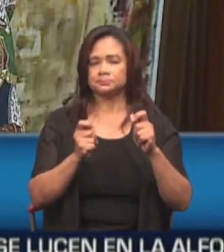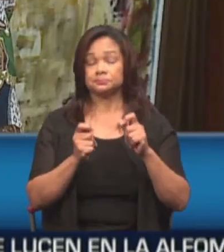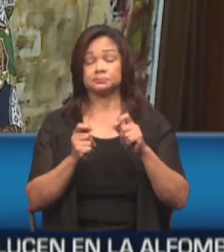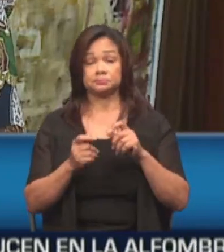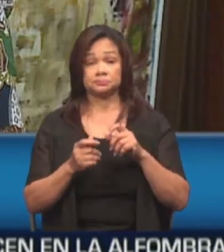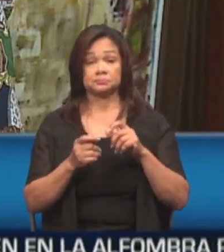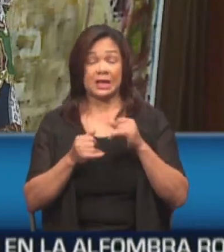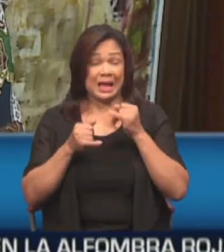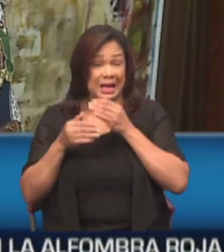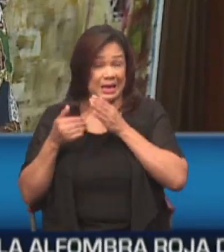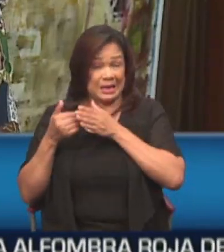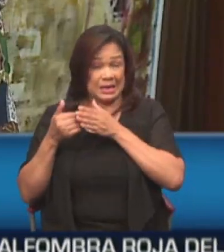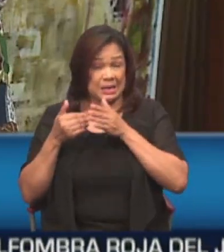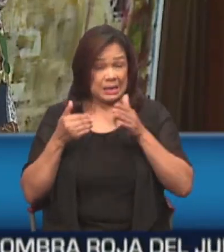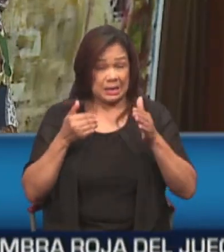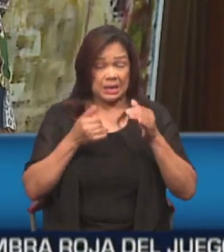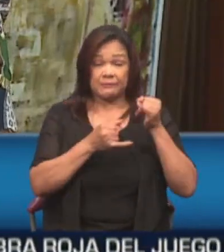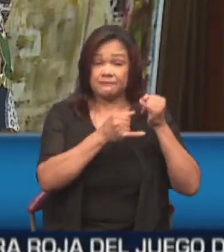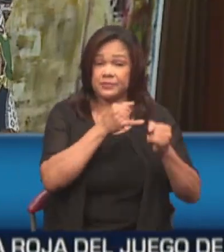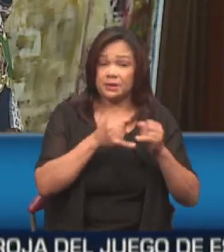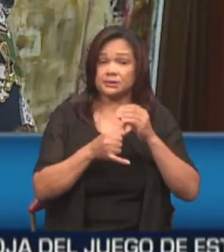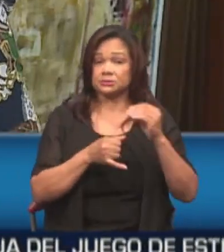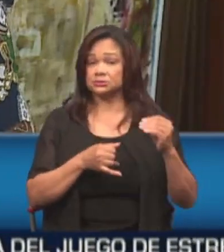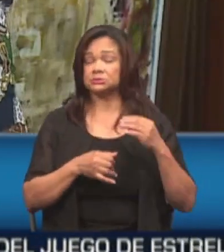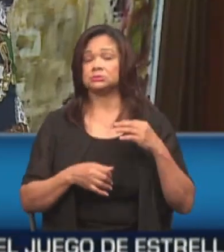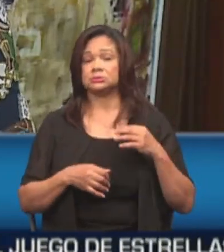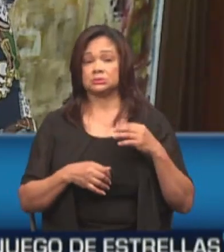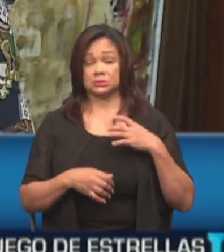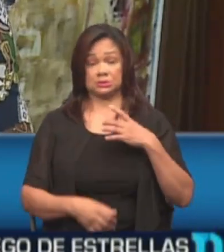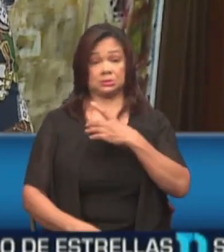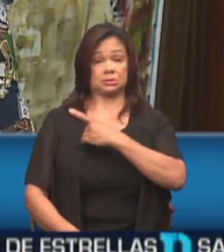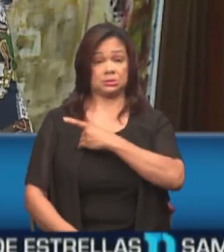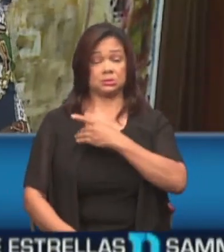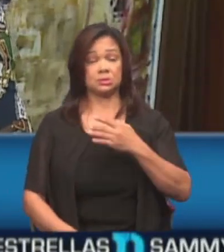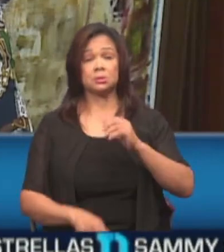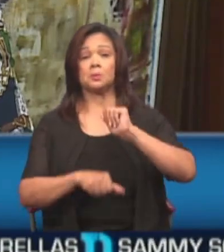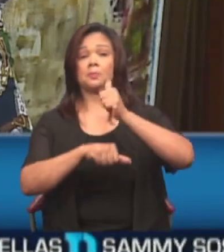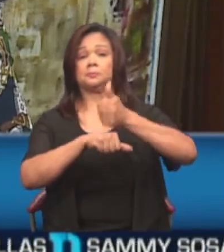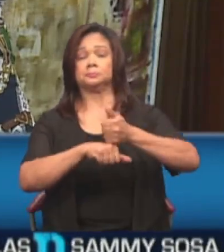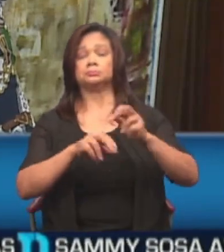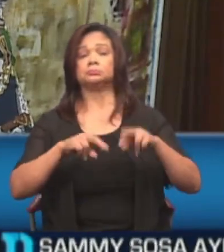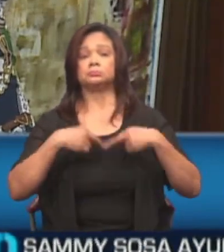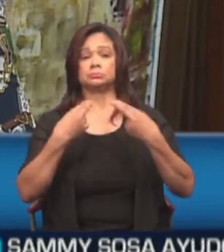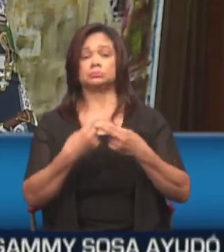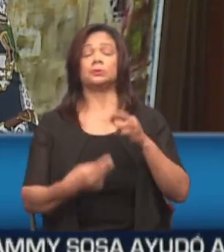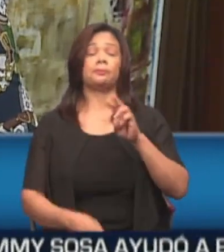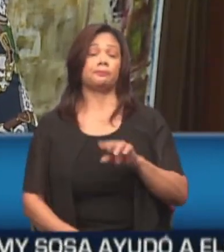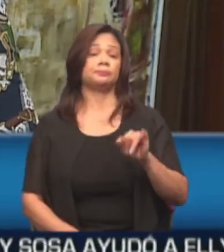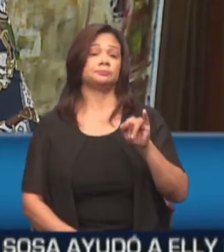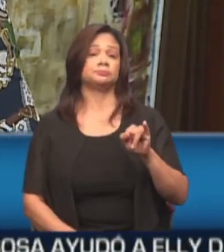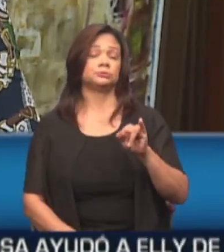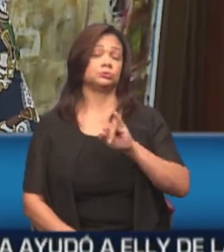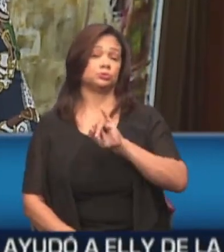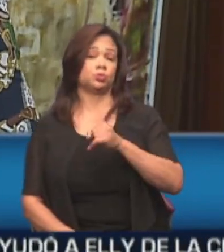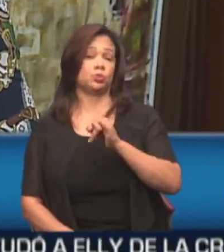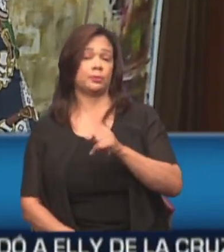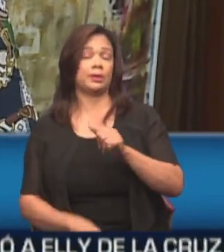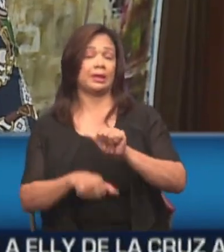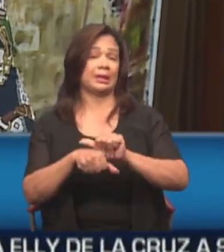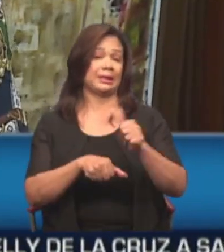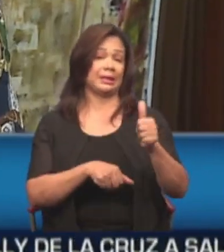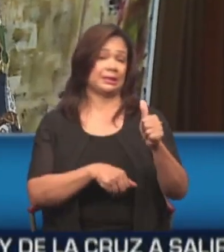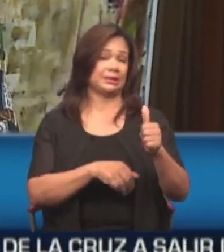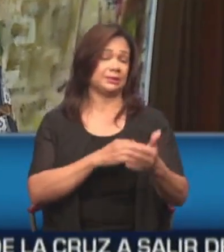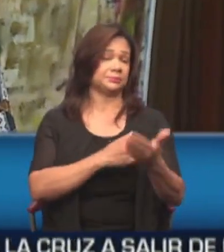en el tramo final de la presente legislatura la cámara de diputados tiene pautado sesionar este miércoles y jueves a las 10 de la